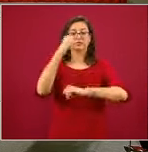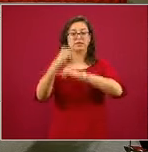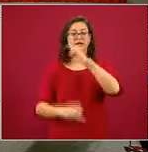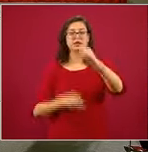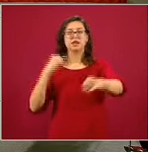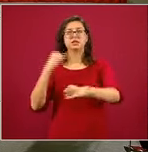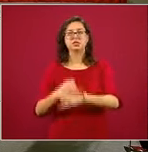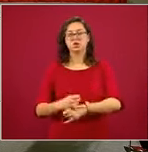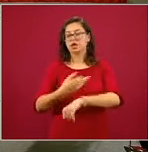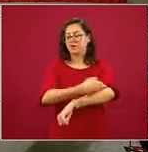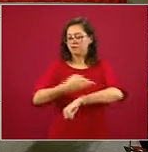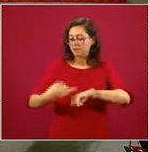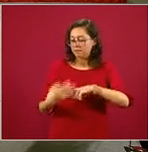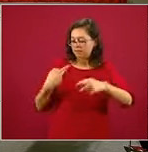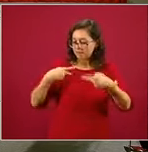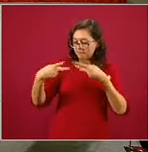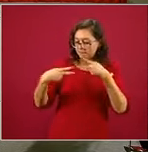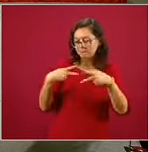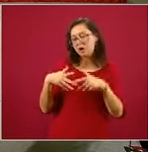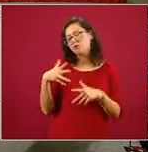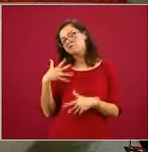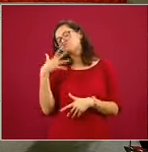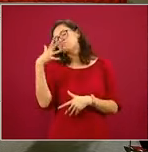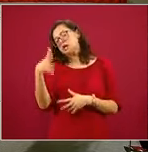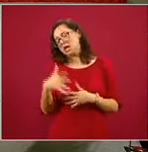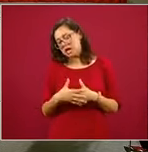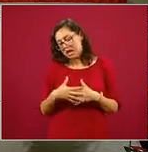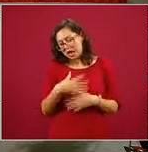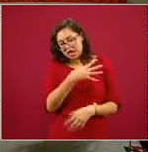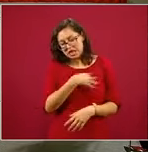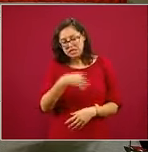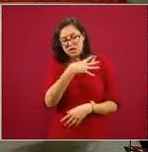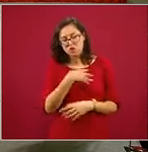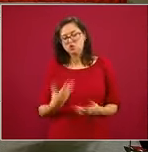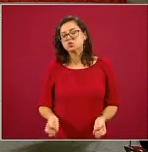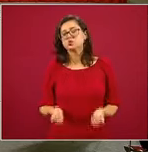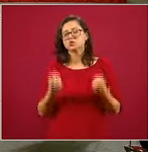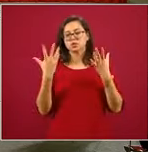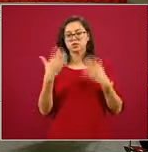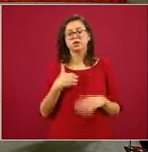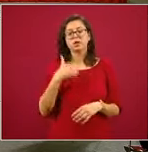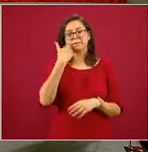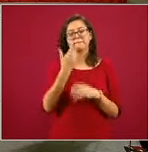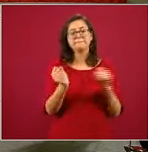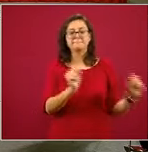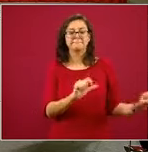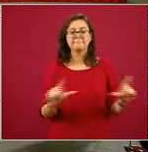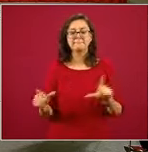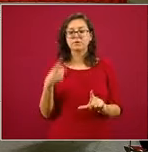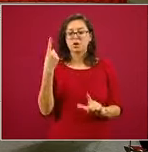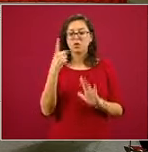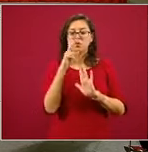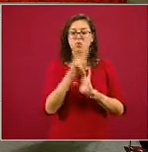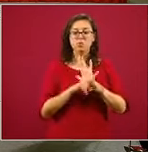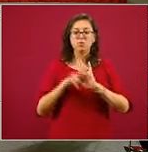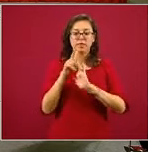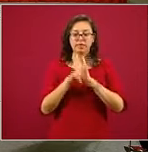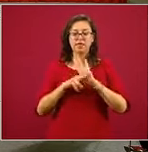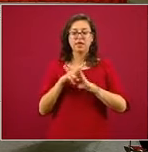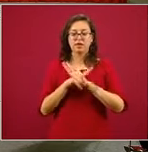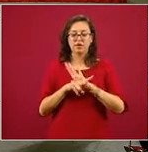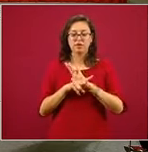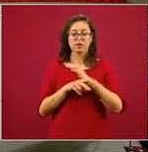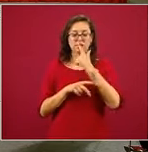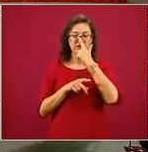Planificación Familiar y quisiéramos comenzar con proyectar un video que nos